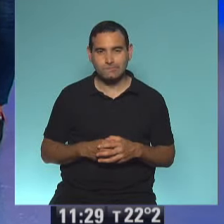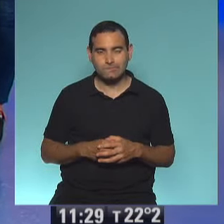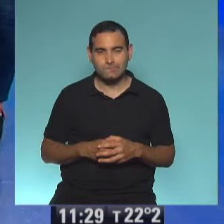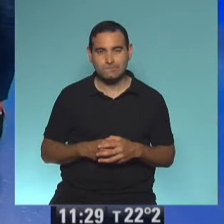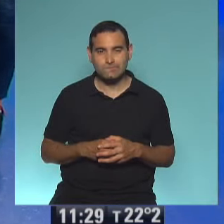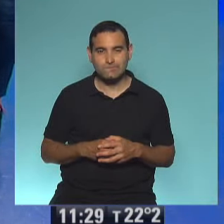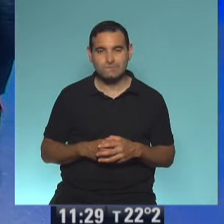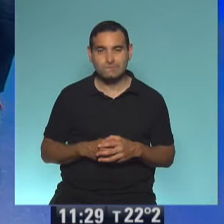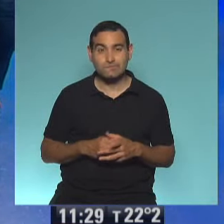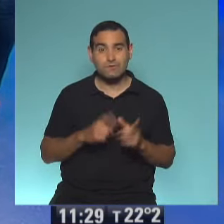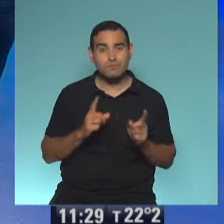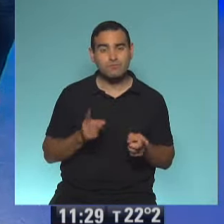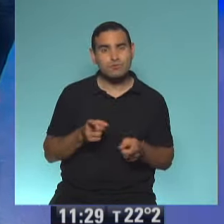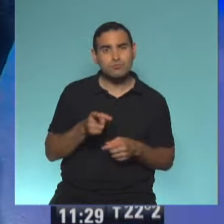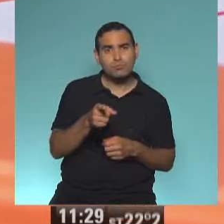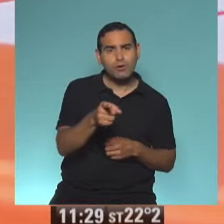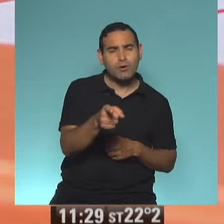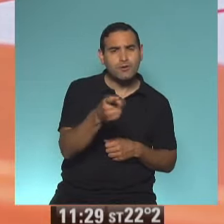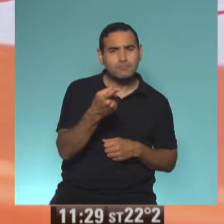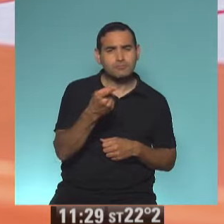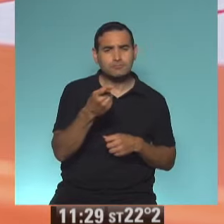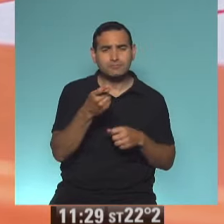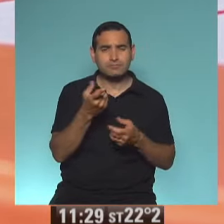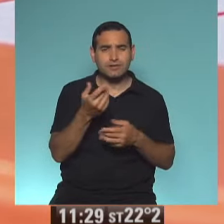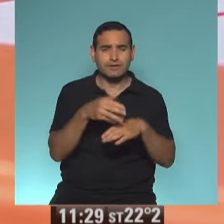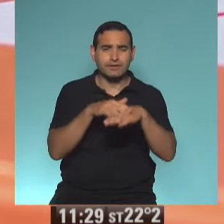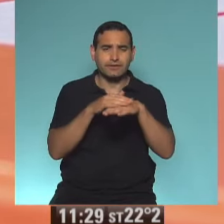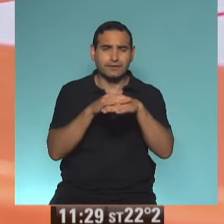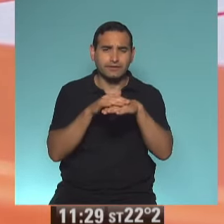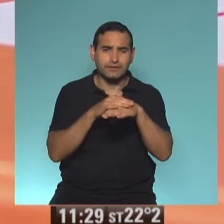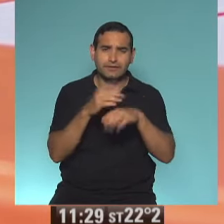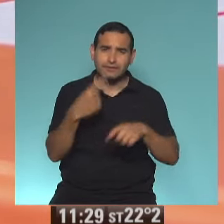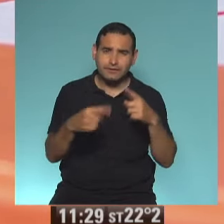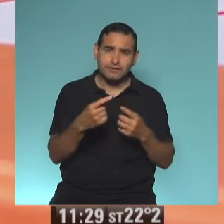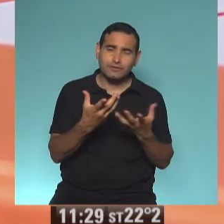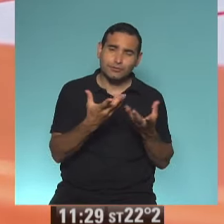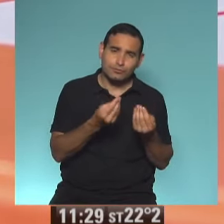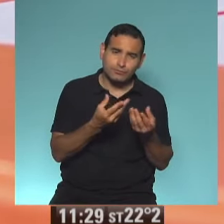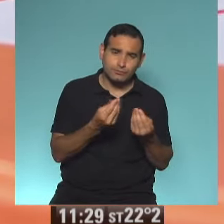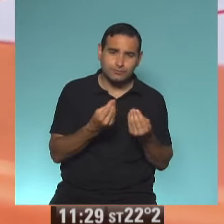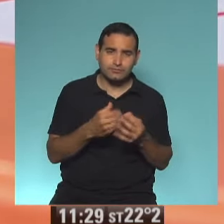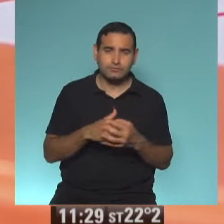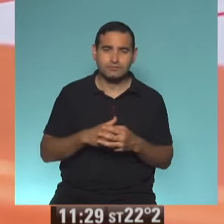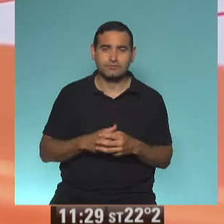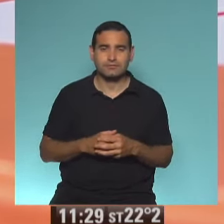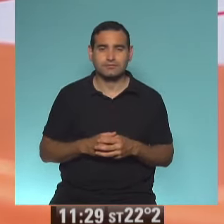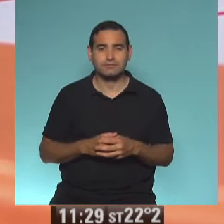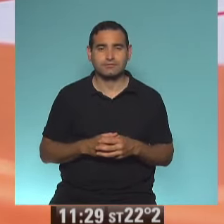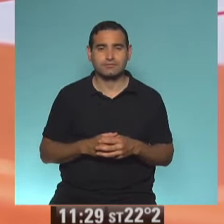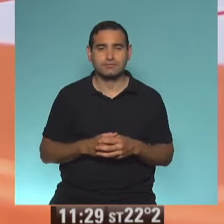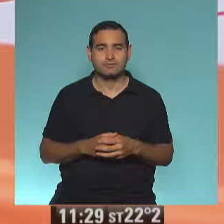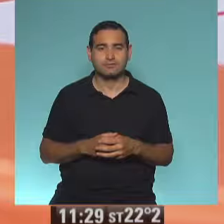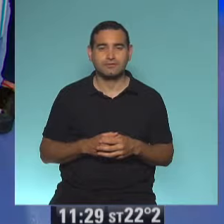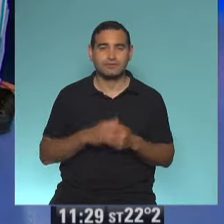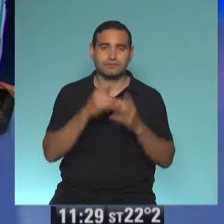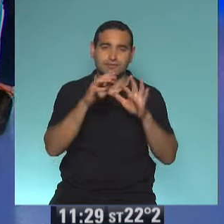Y también que tiene como distintas texturas, como de humedad también. Claro, recién Agus decía que se lo ve